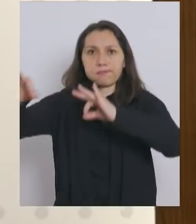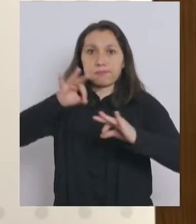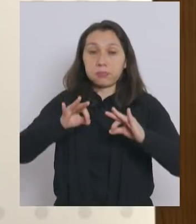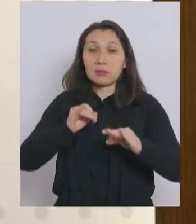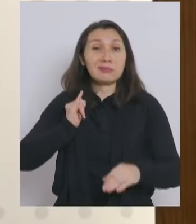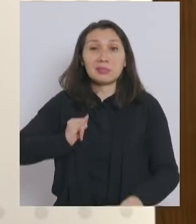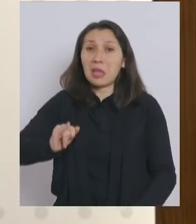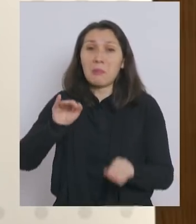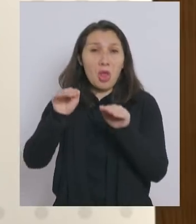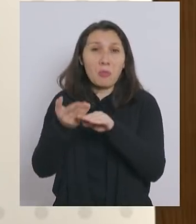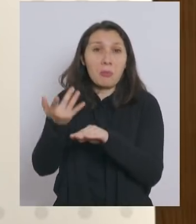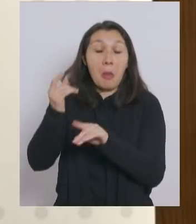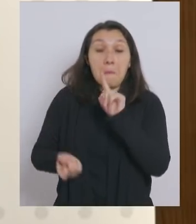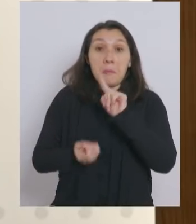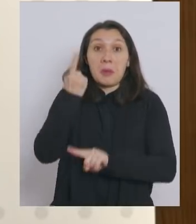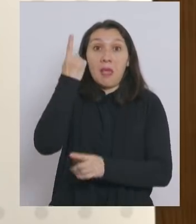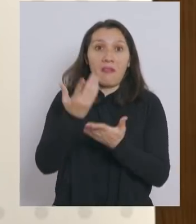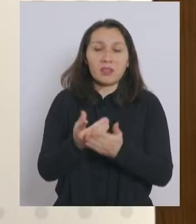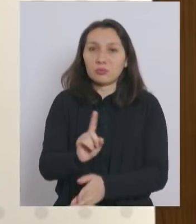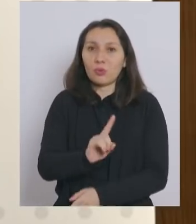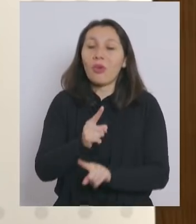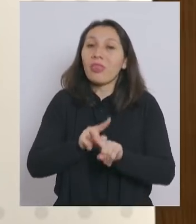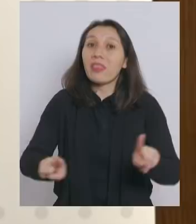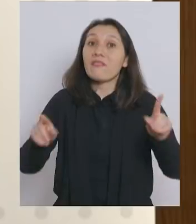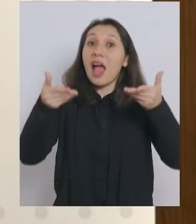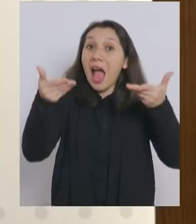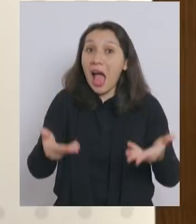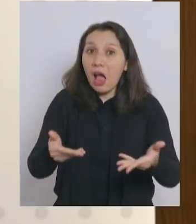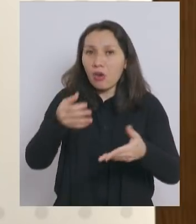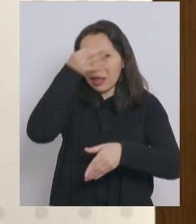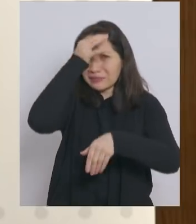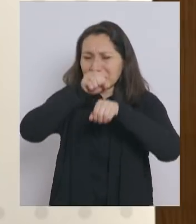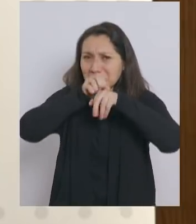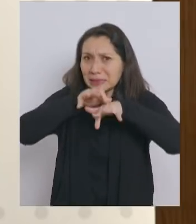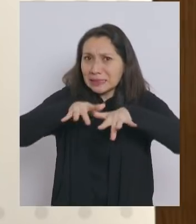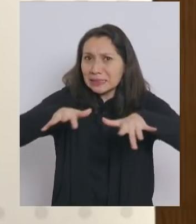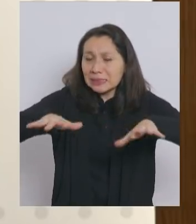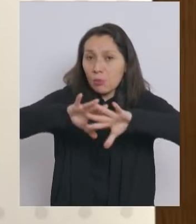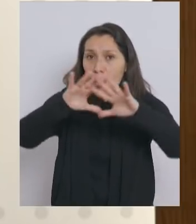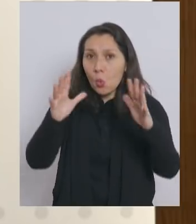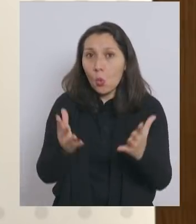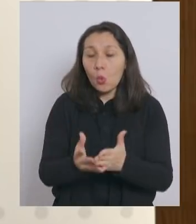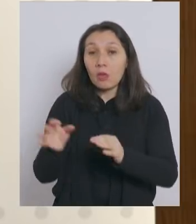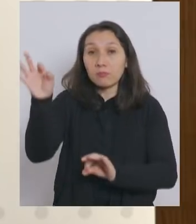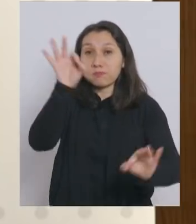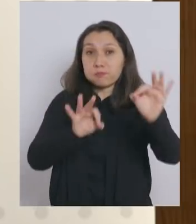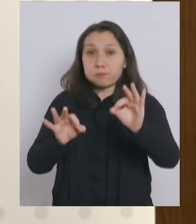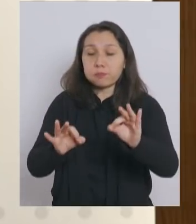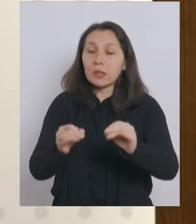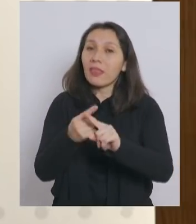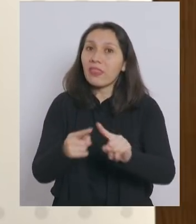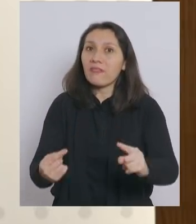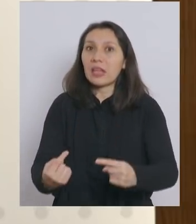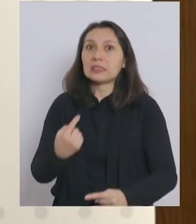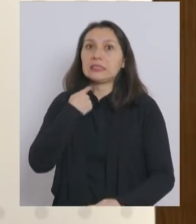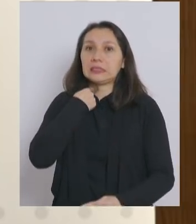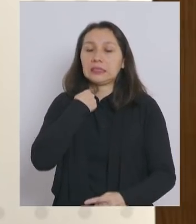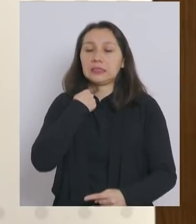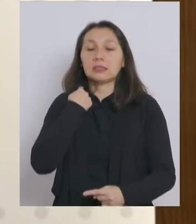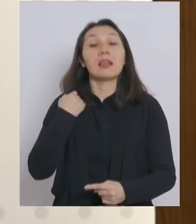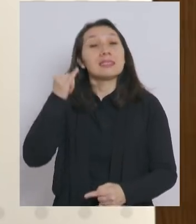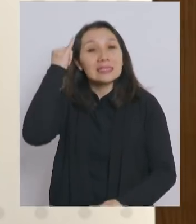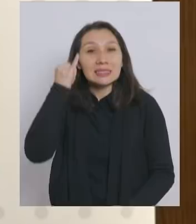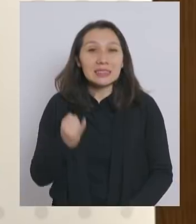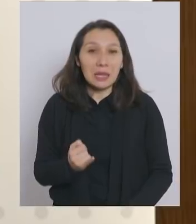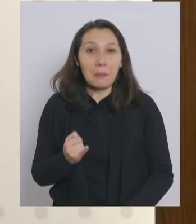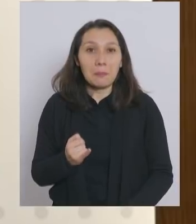ha pasado siempre, no es primera vez que ocurre, la diferencia es que ahora estamos con una pandemia y es un virus que obviamente nos ataca de manera distinta. Pero